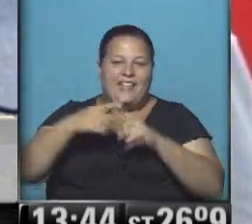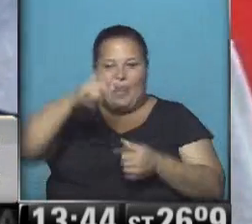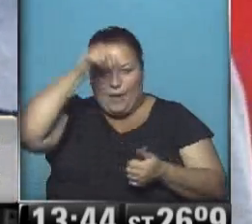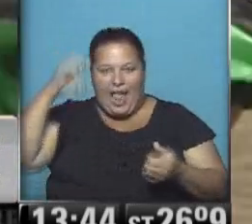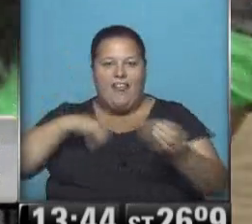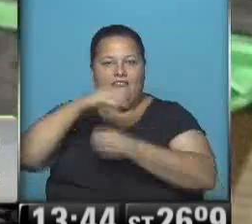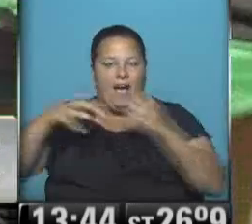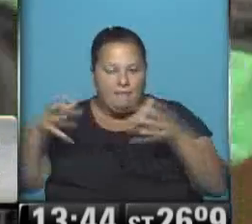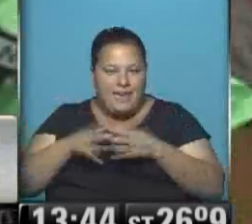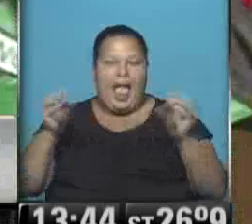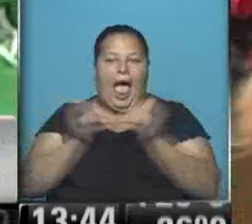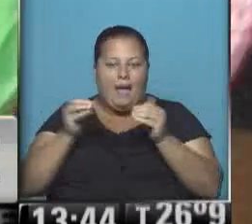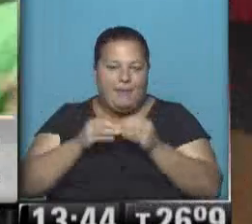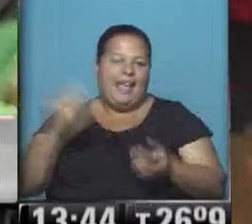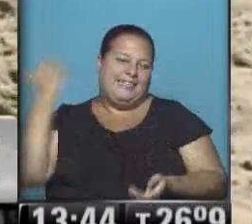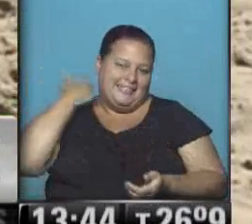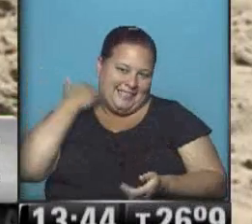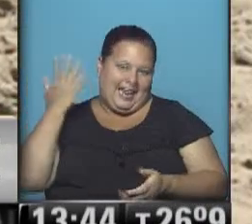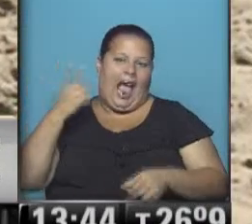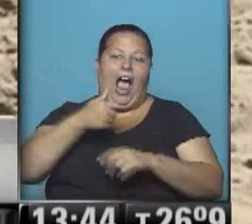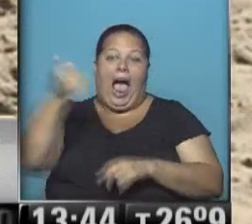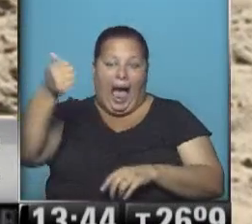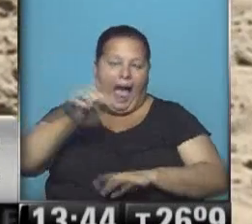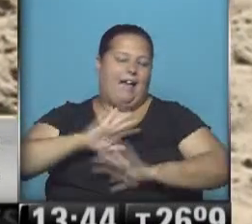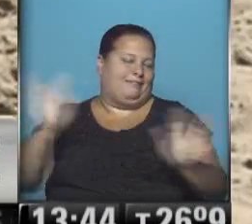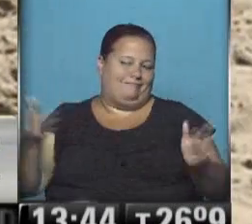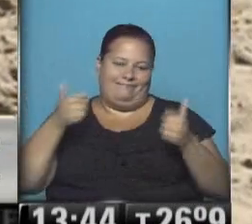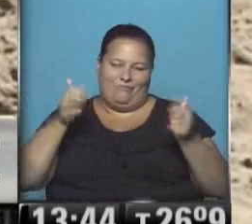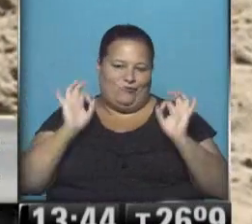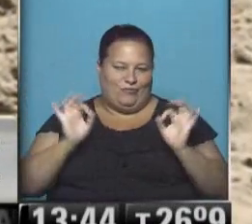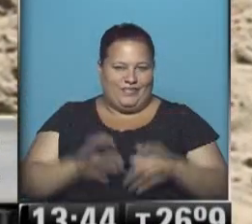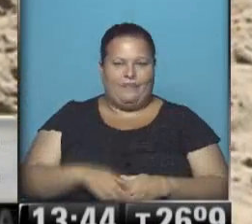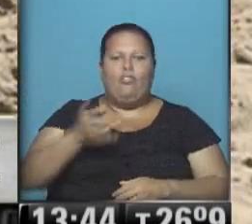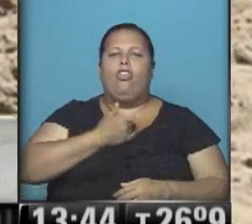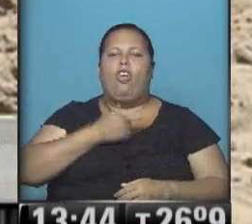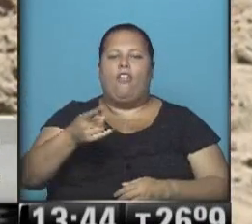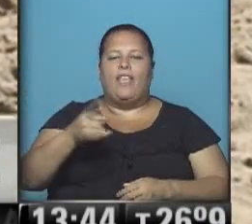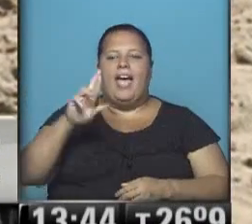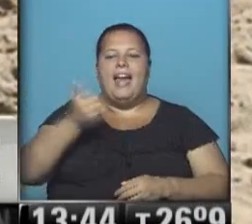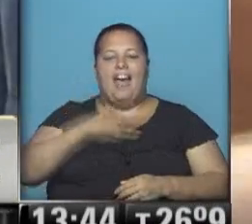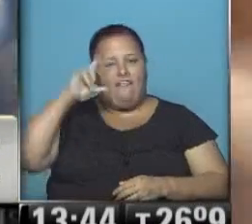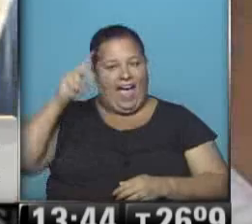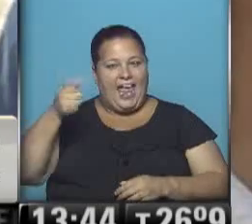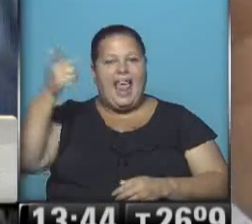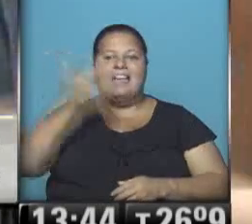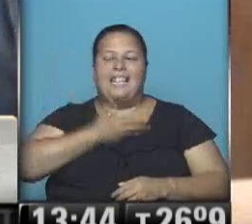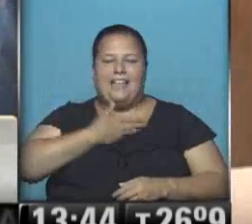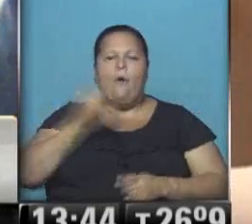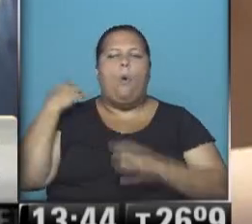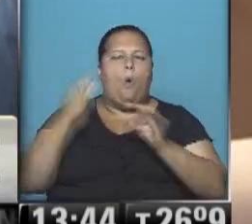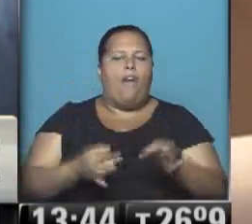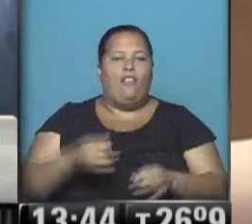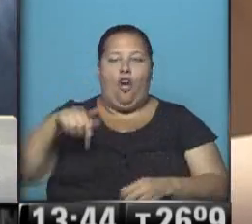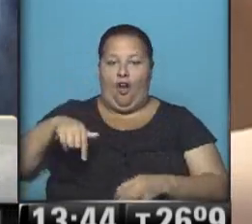con familia, con amigos y Chicago en primera ya es demasiado. ¿De dónde son? De Rafaela, de Santa Fe. ¿Cuándo llegaron?